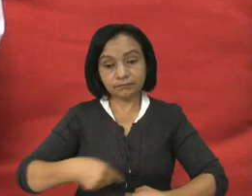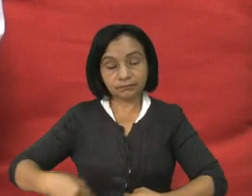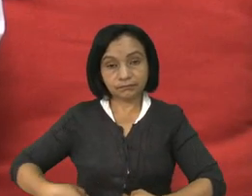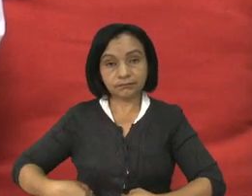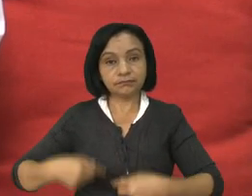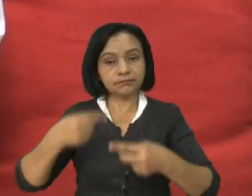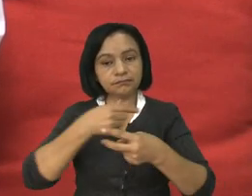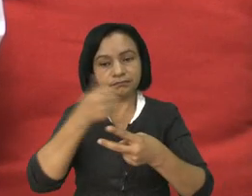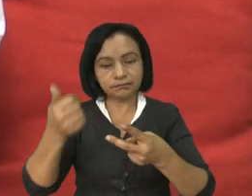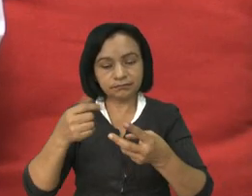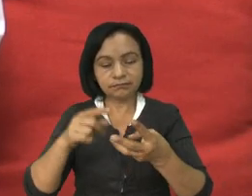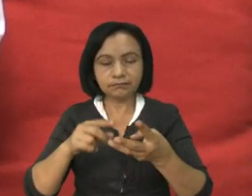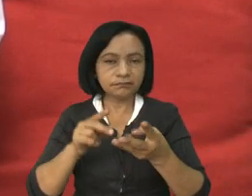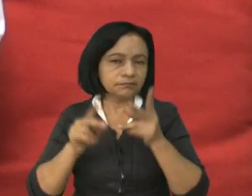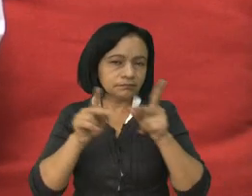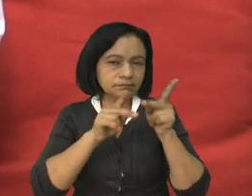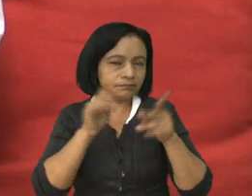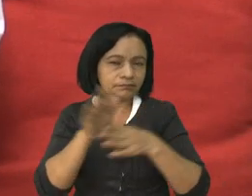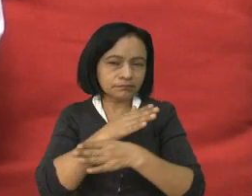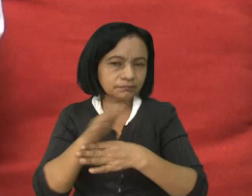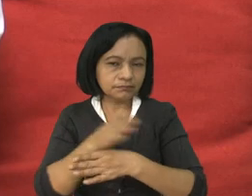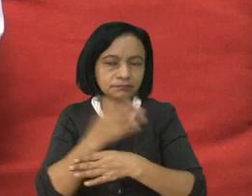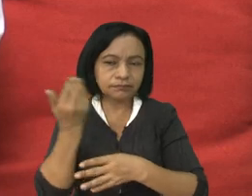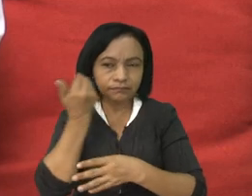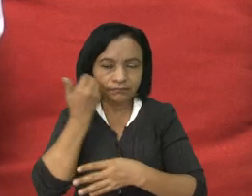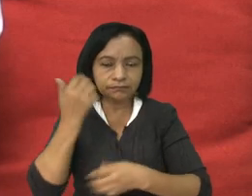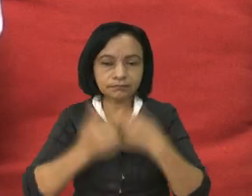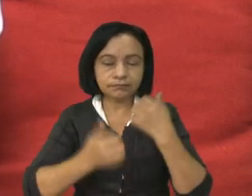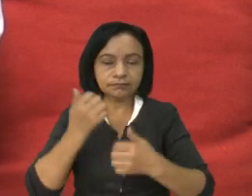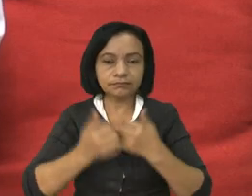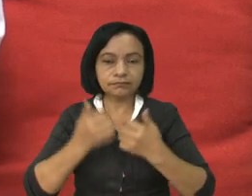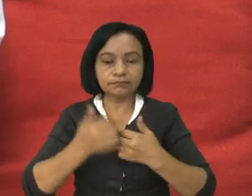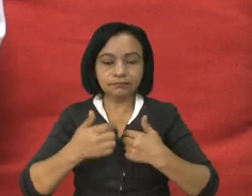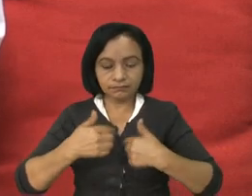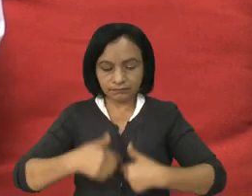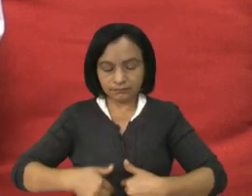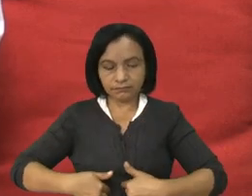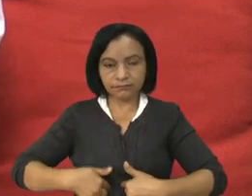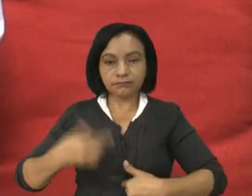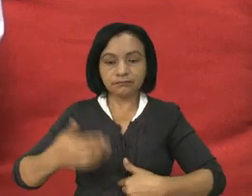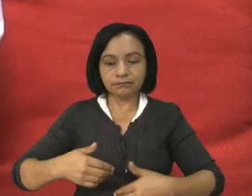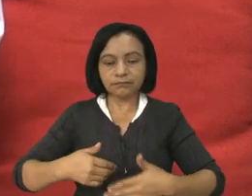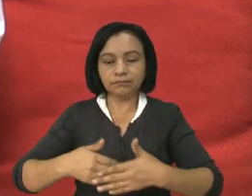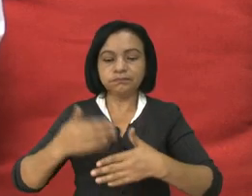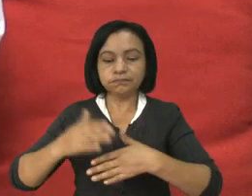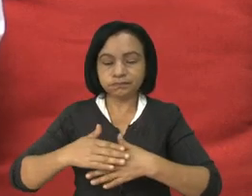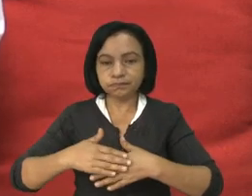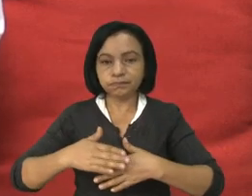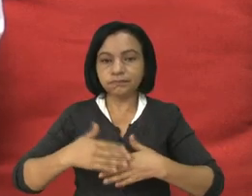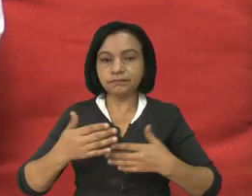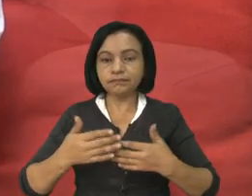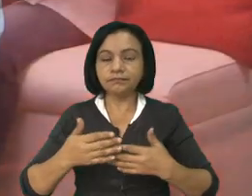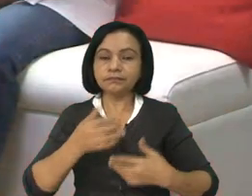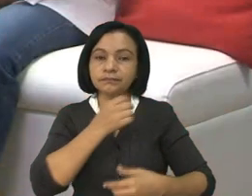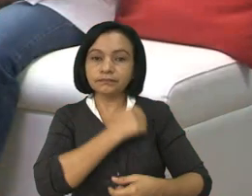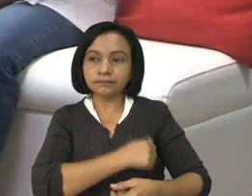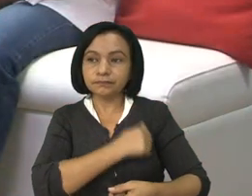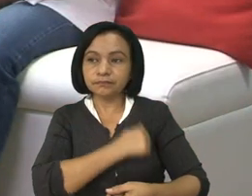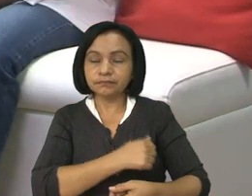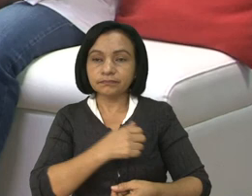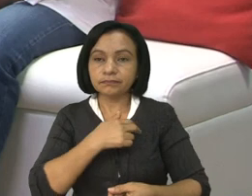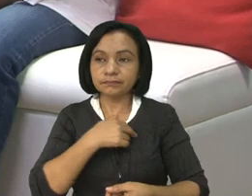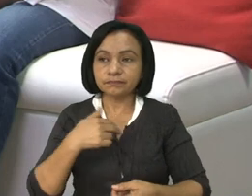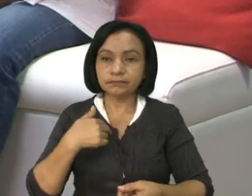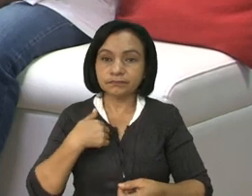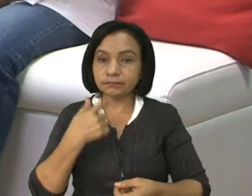vesícula. Uh-huh. Entonces, estos podrían tener problemas gastrointestinales y así provocar cólicos. ¿Las heces, doctor, pueden darnos